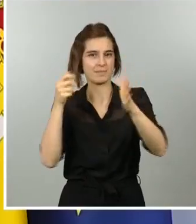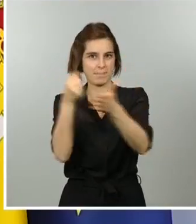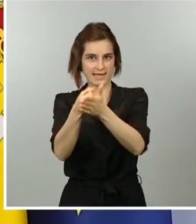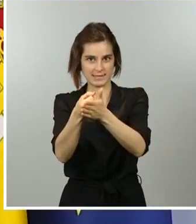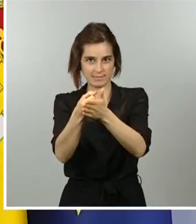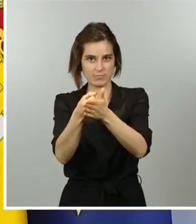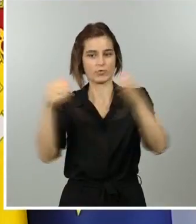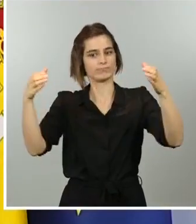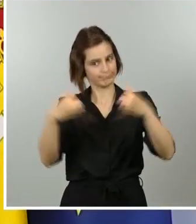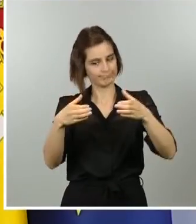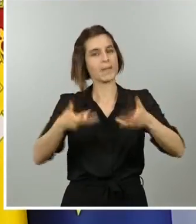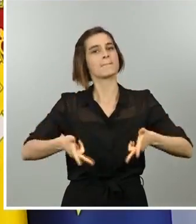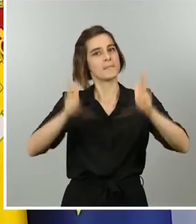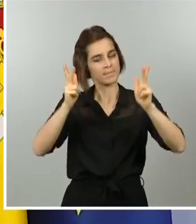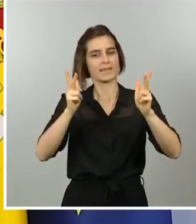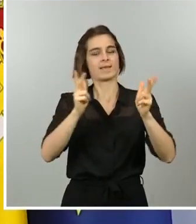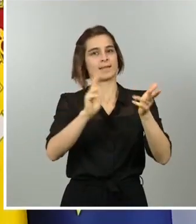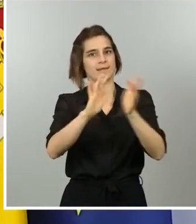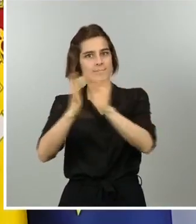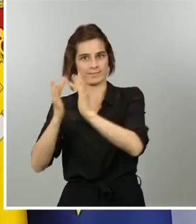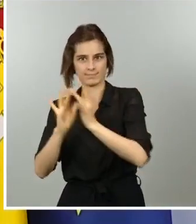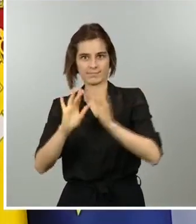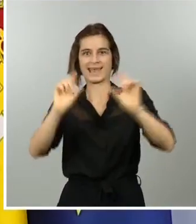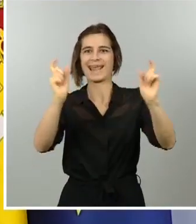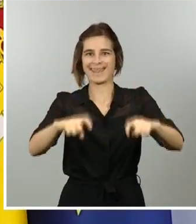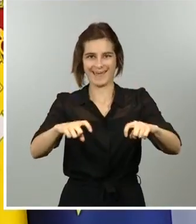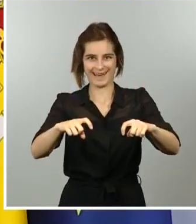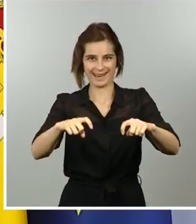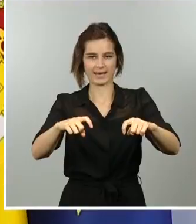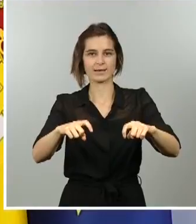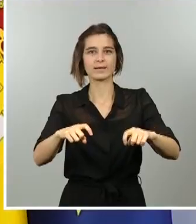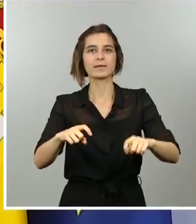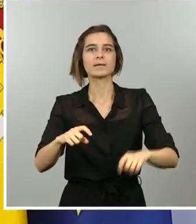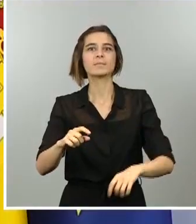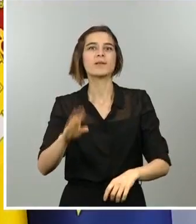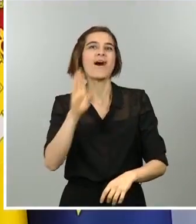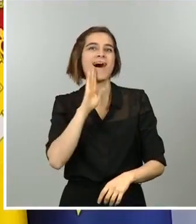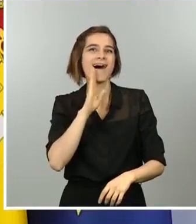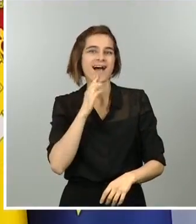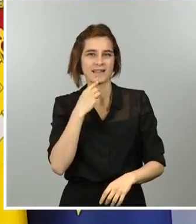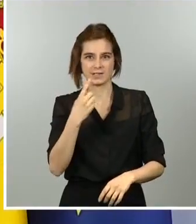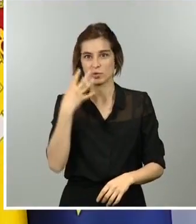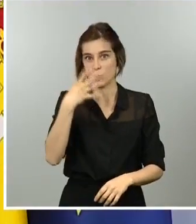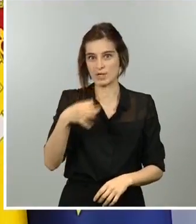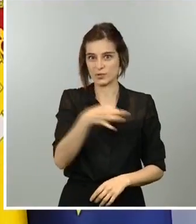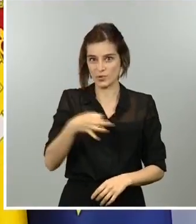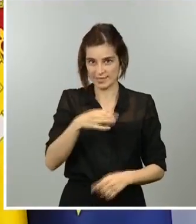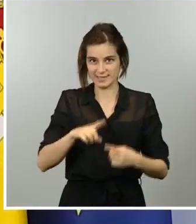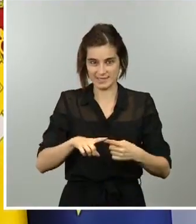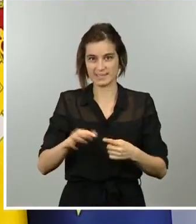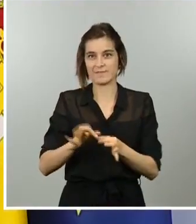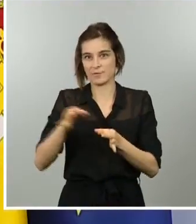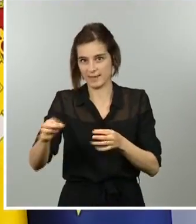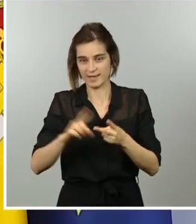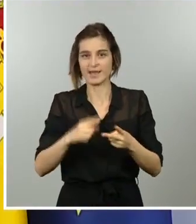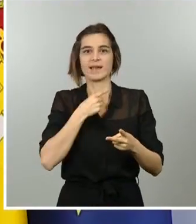que se permite en contacto social en estos sitios solamente, en estos 4 territorios que les he comentado. Los velatorios también se permite